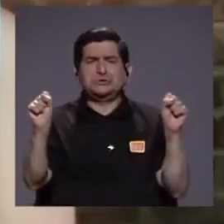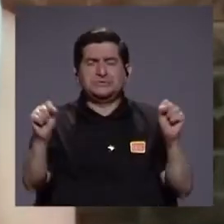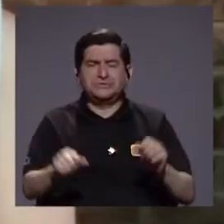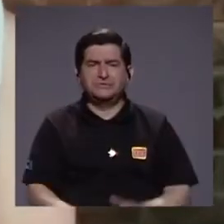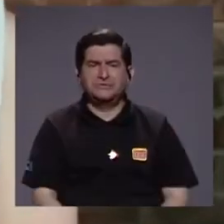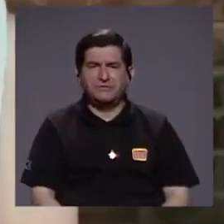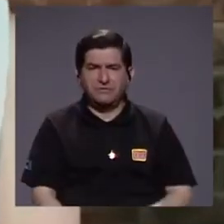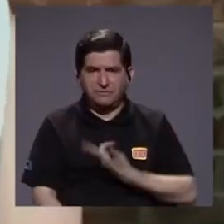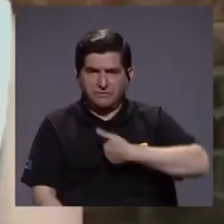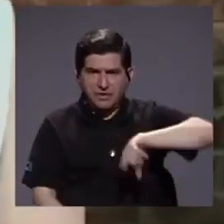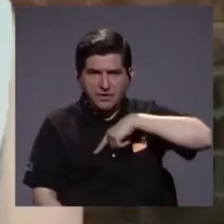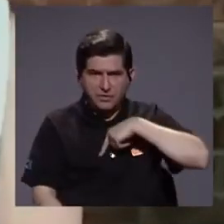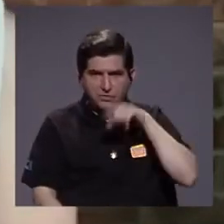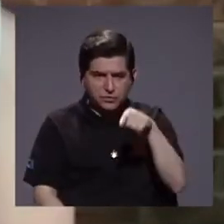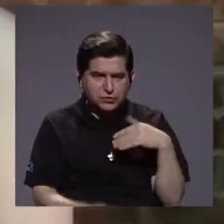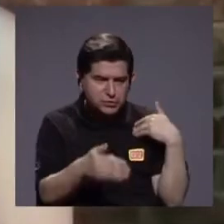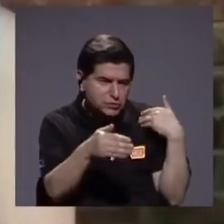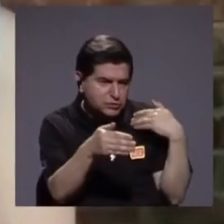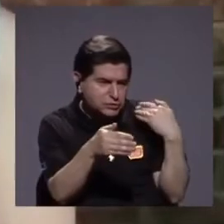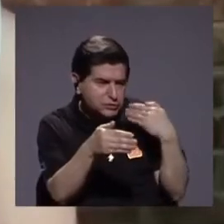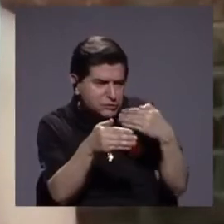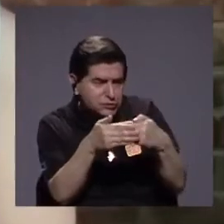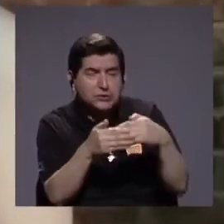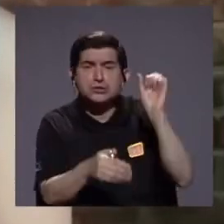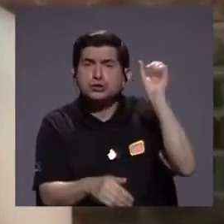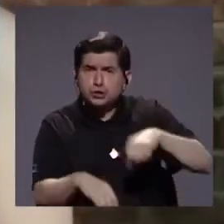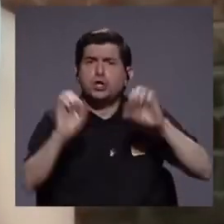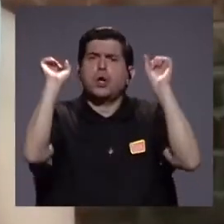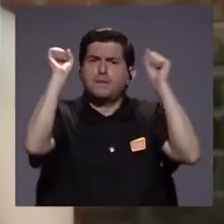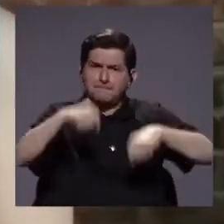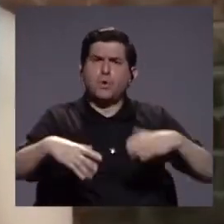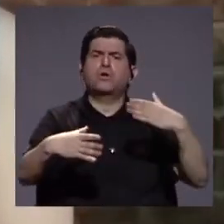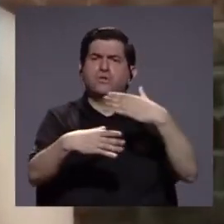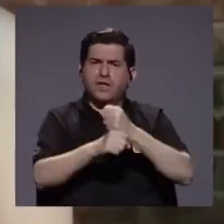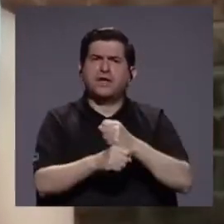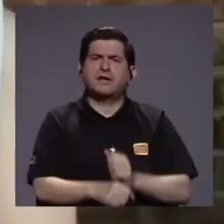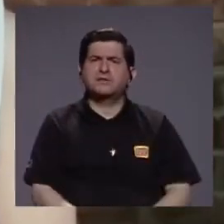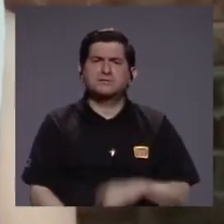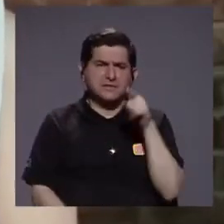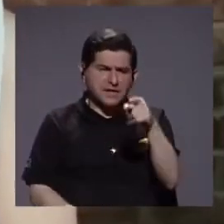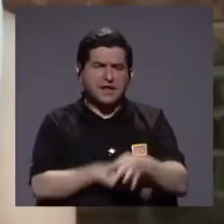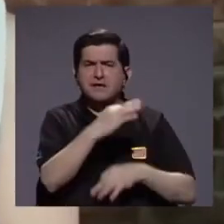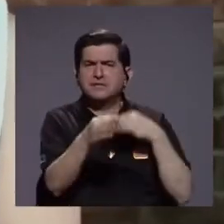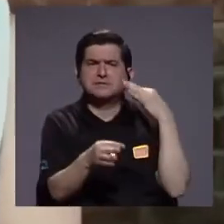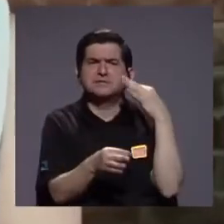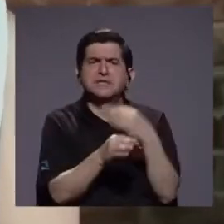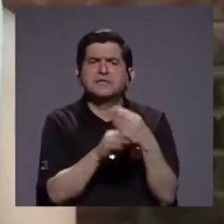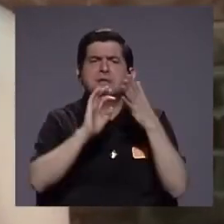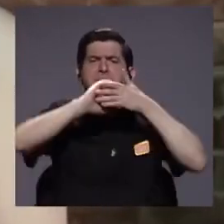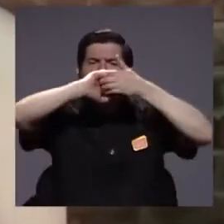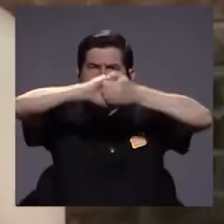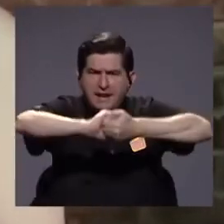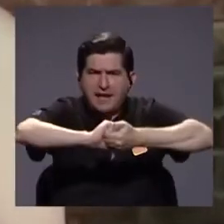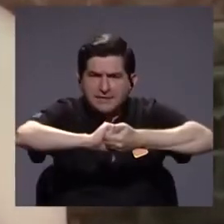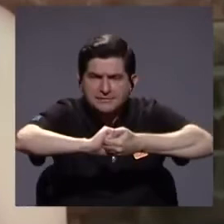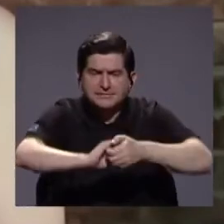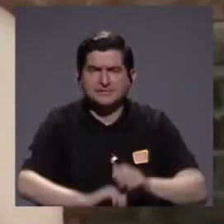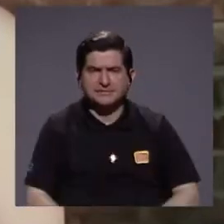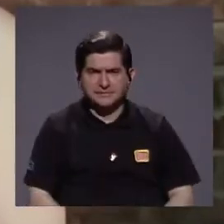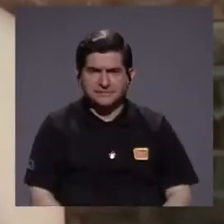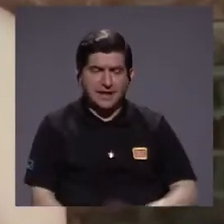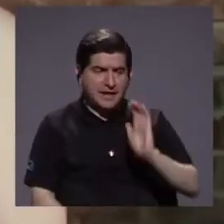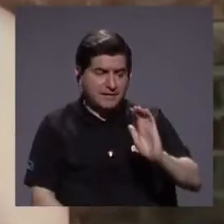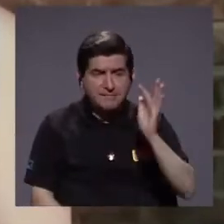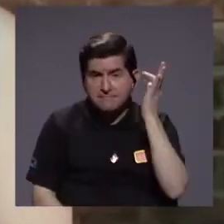Entonces estamos haciendo llegar este acercamiento de que sí se pueden realizar estas alianzas donde